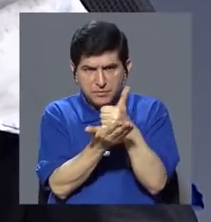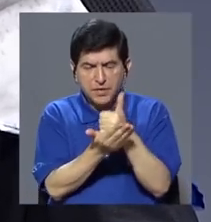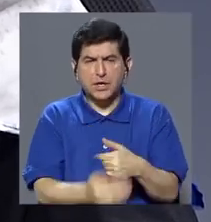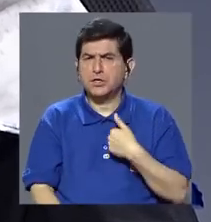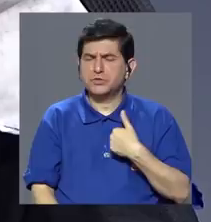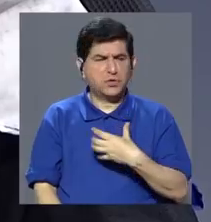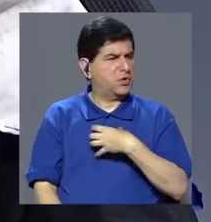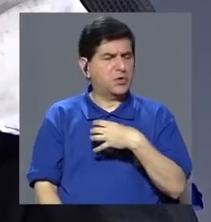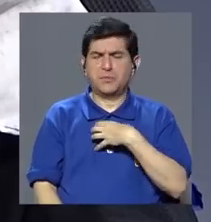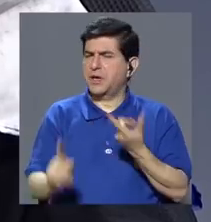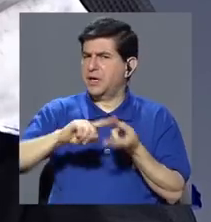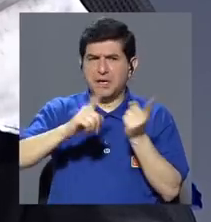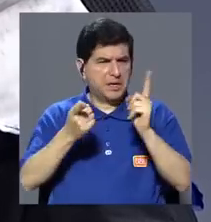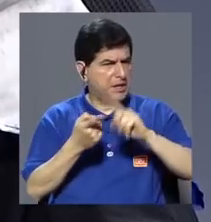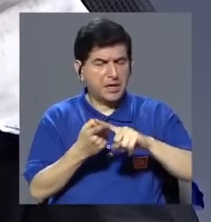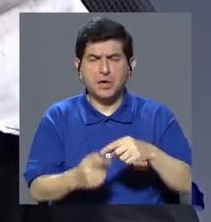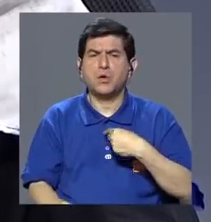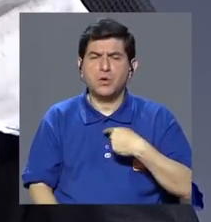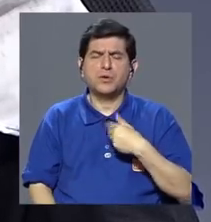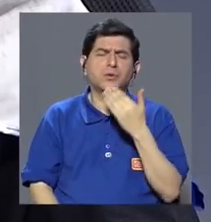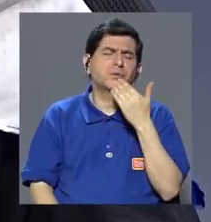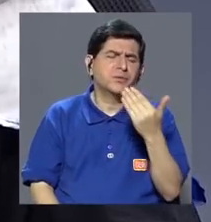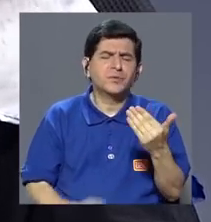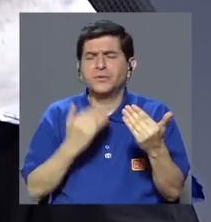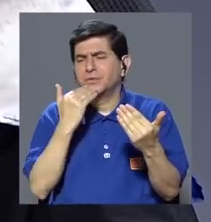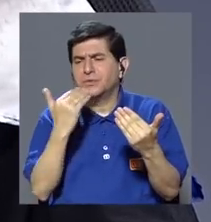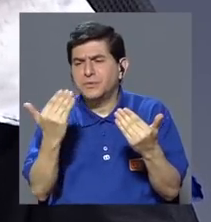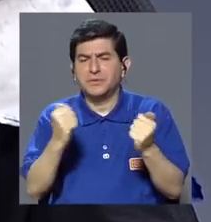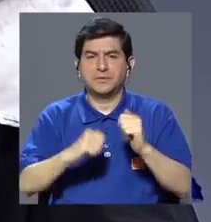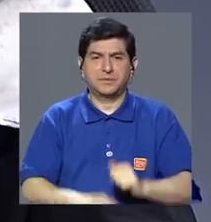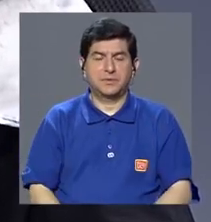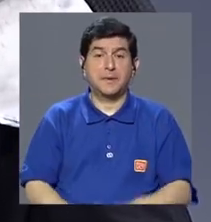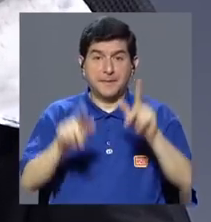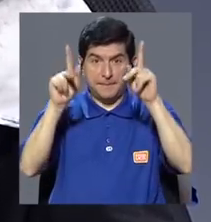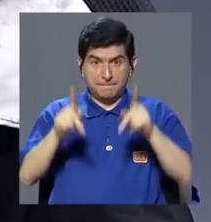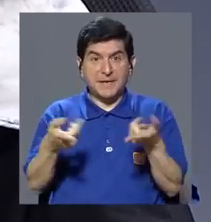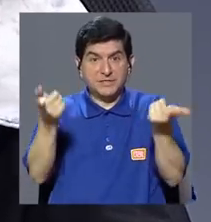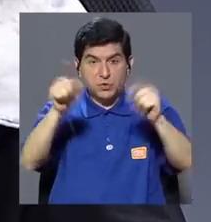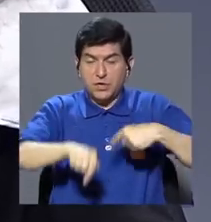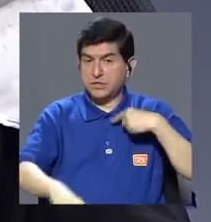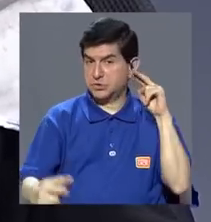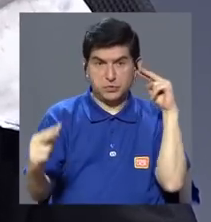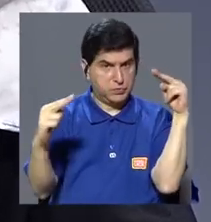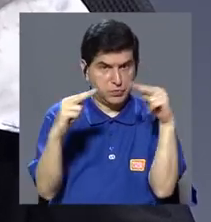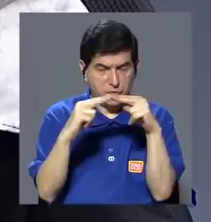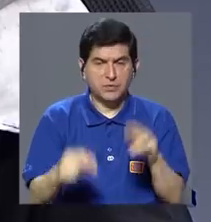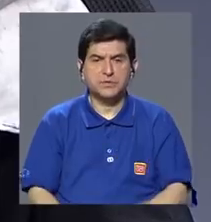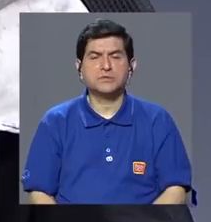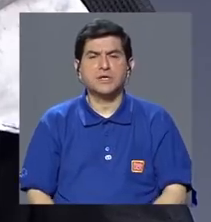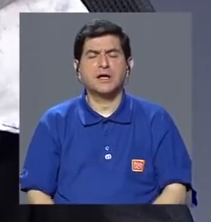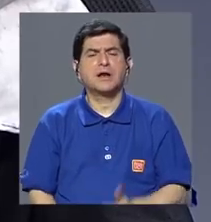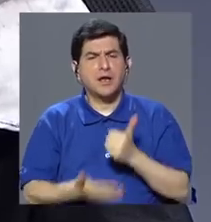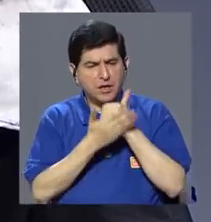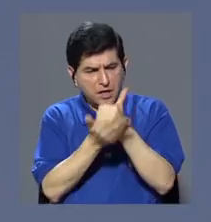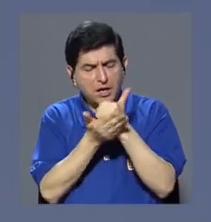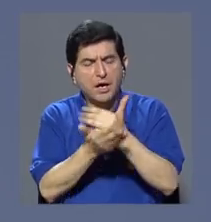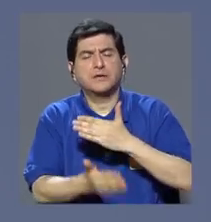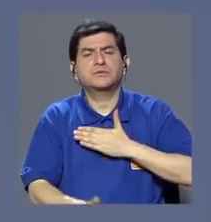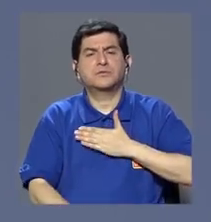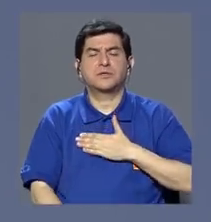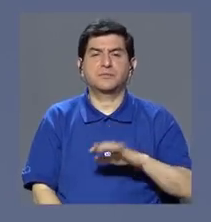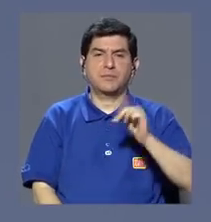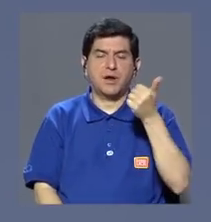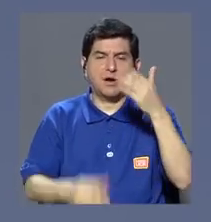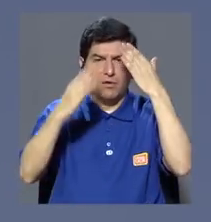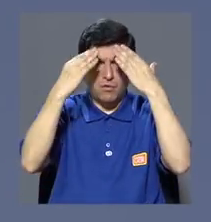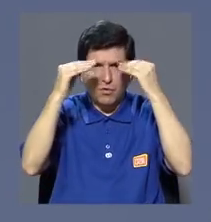quejo de mis amistades de mis amigos estoy muy agradecida personas de hecho que no conocía y me están dando la mano otro dato